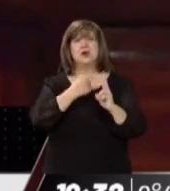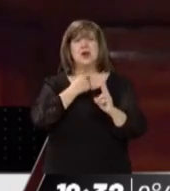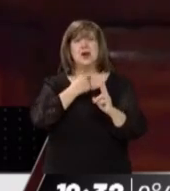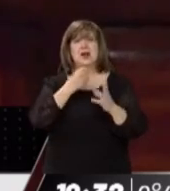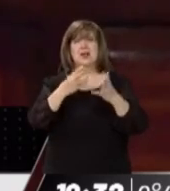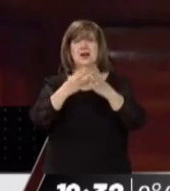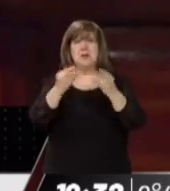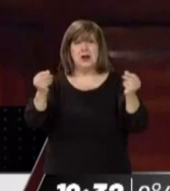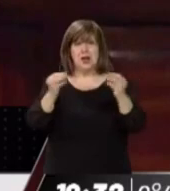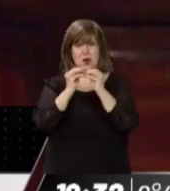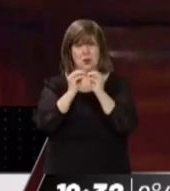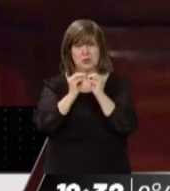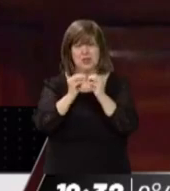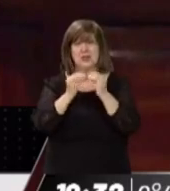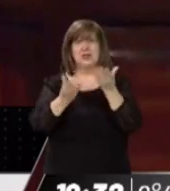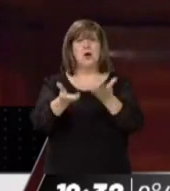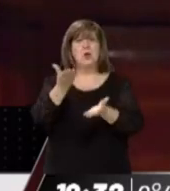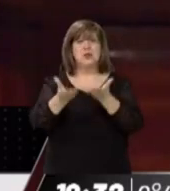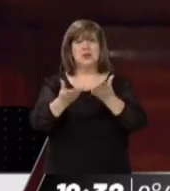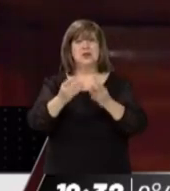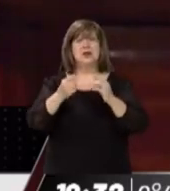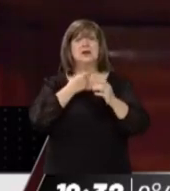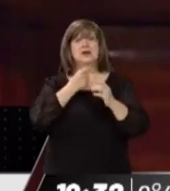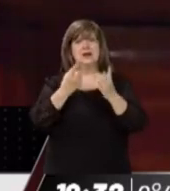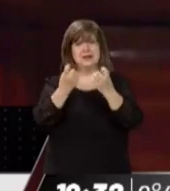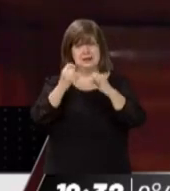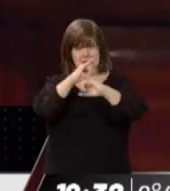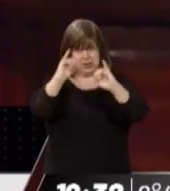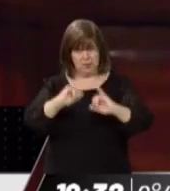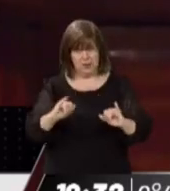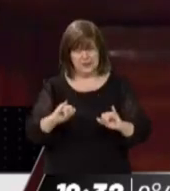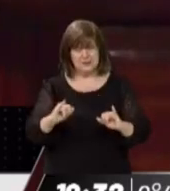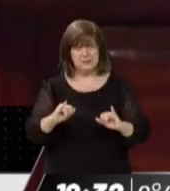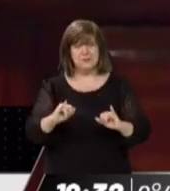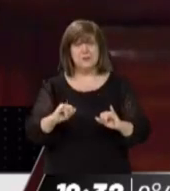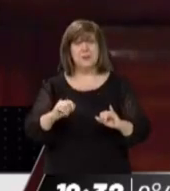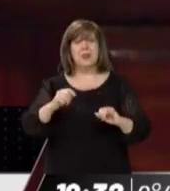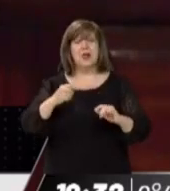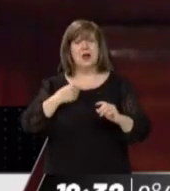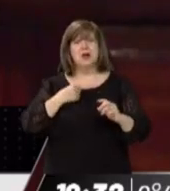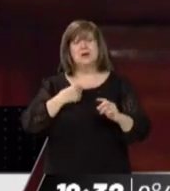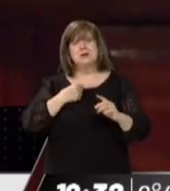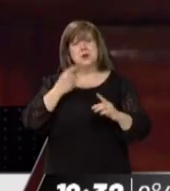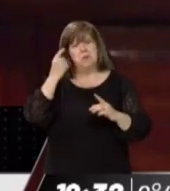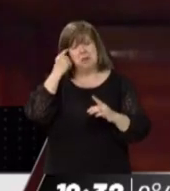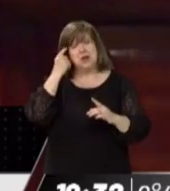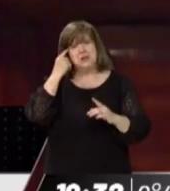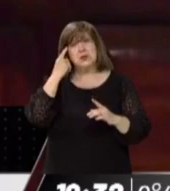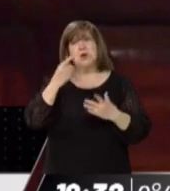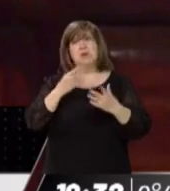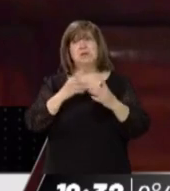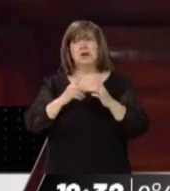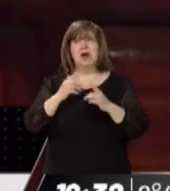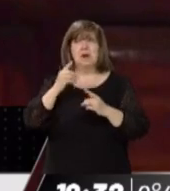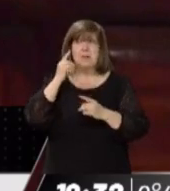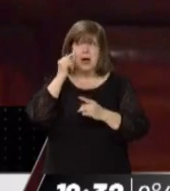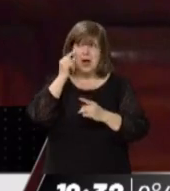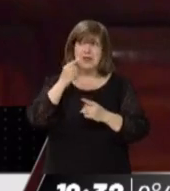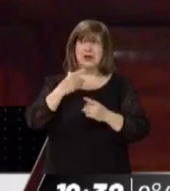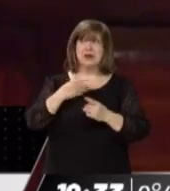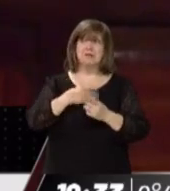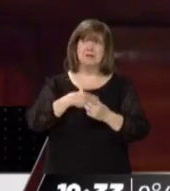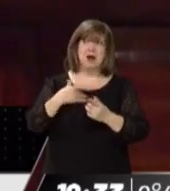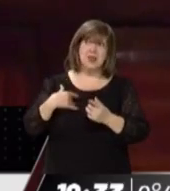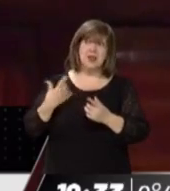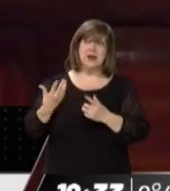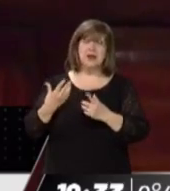esto termine pronto que tengan un poquito de paz y hoy día habló a través de mis hijos pero yo pienso que cada papá y cada mamá